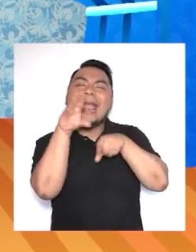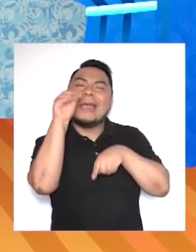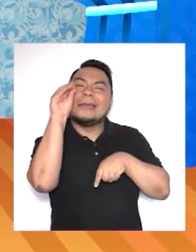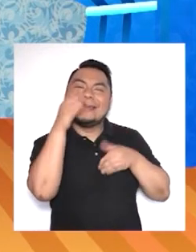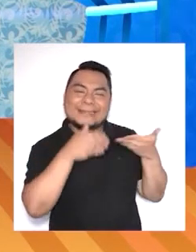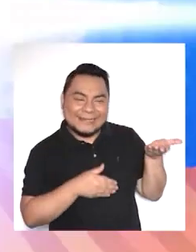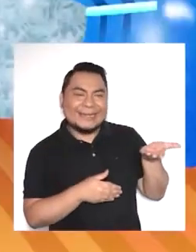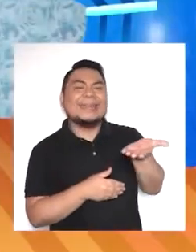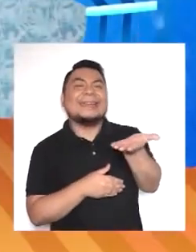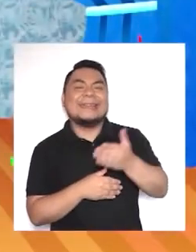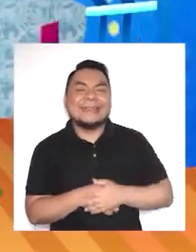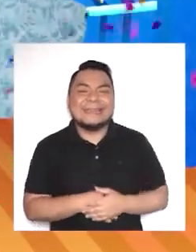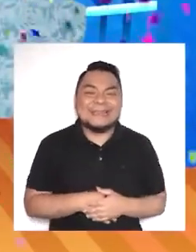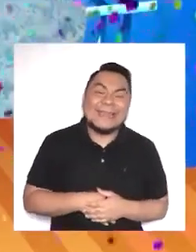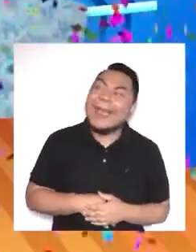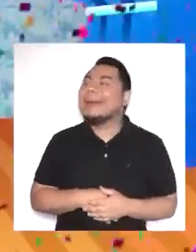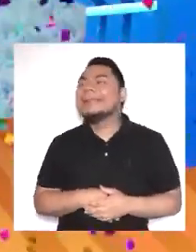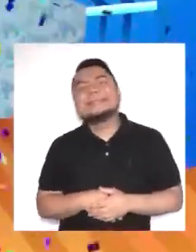Calcetín.